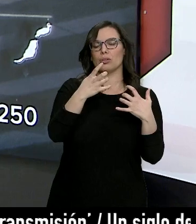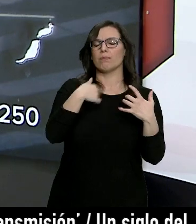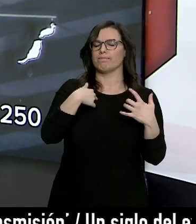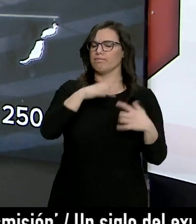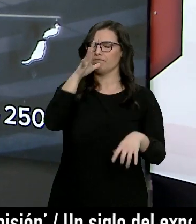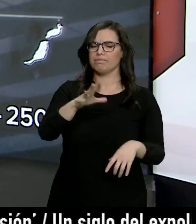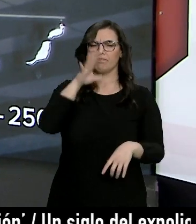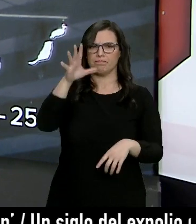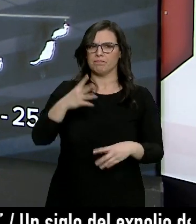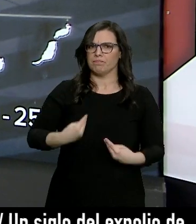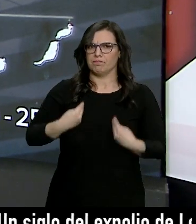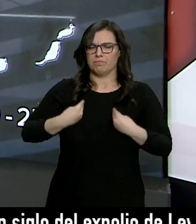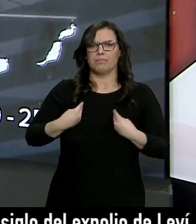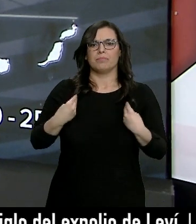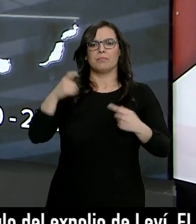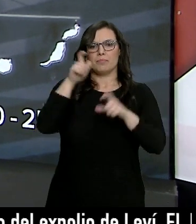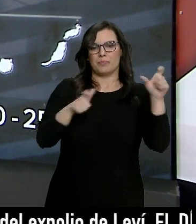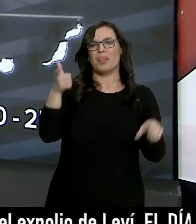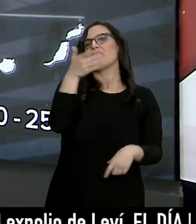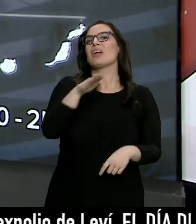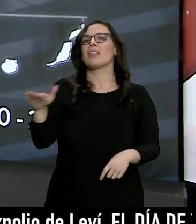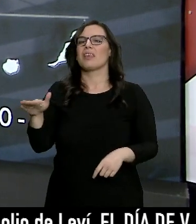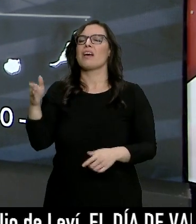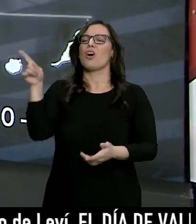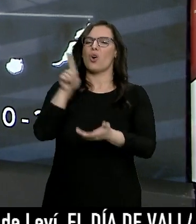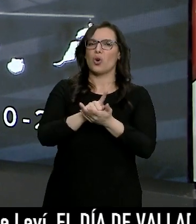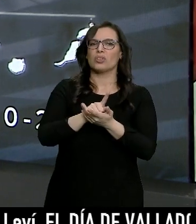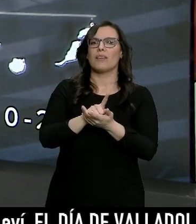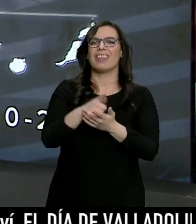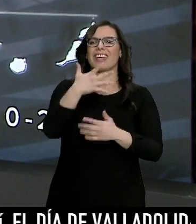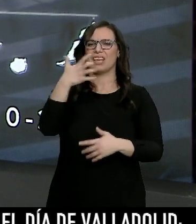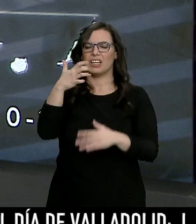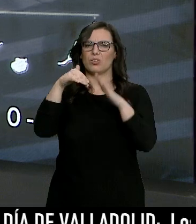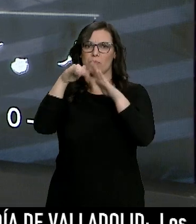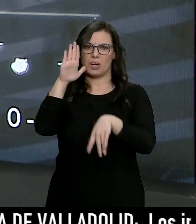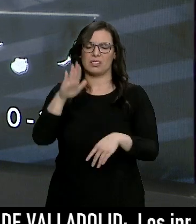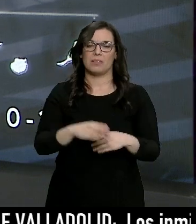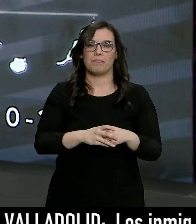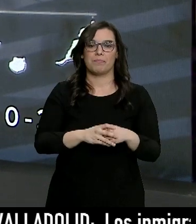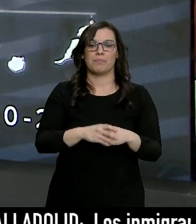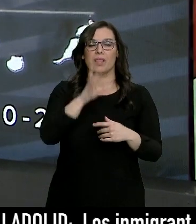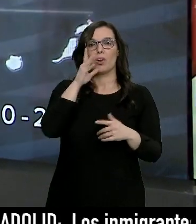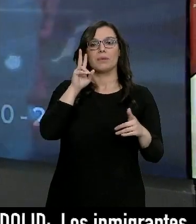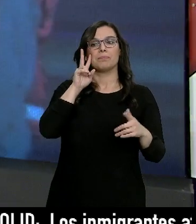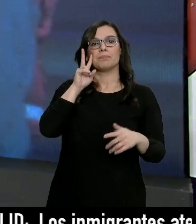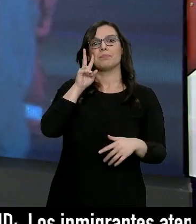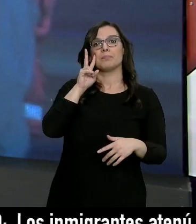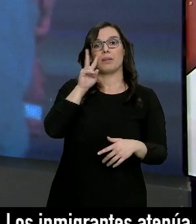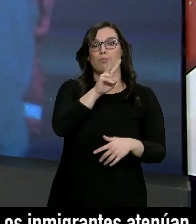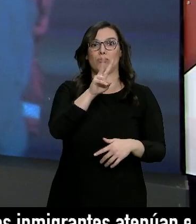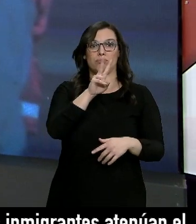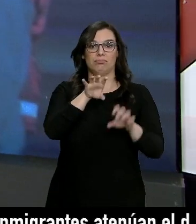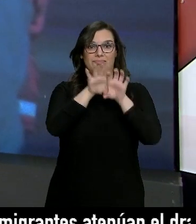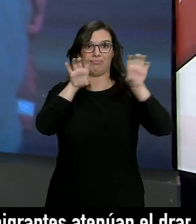impresiona la cifra de los fallecidos, que vuelve a superar un día más los 500. Y miramos ahora a nuestro país vecino,